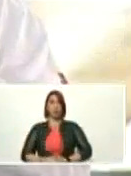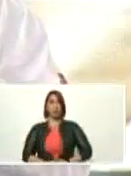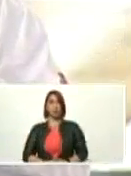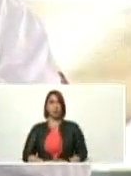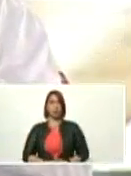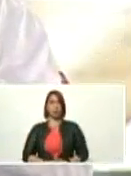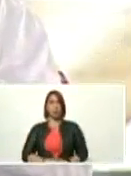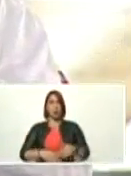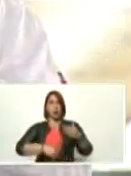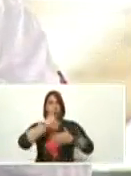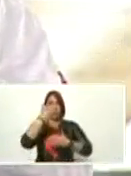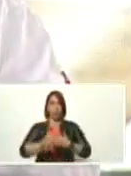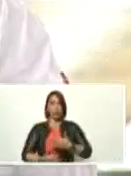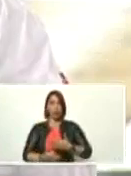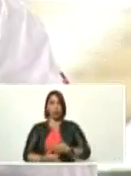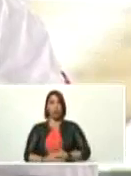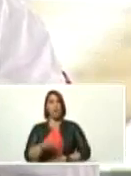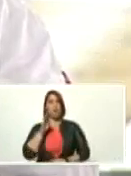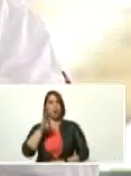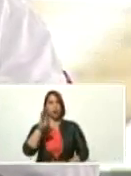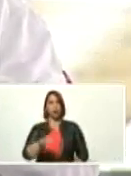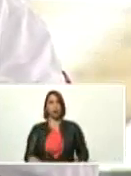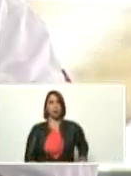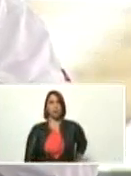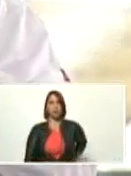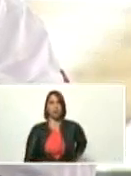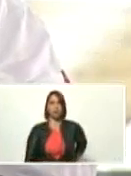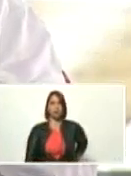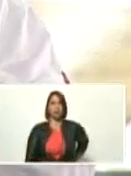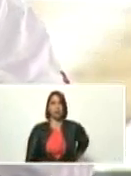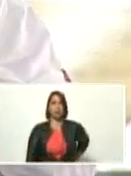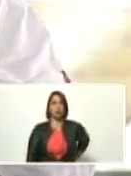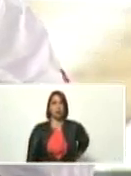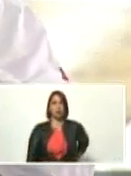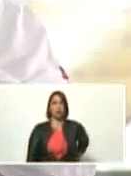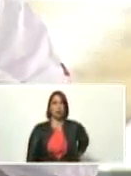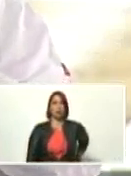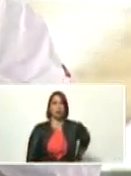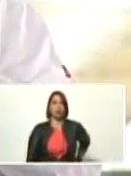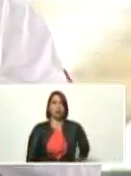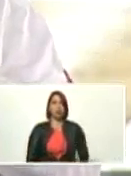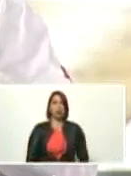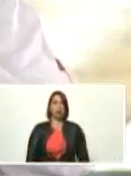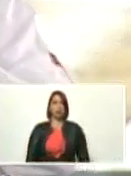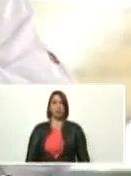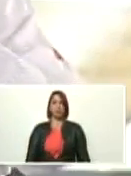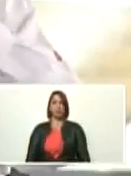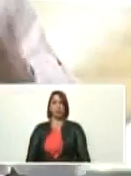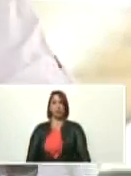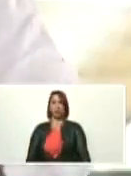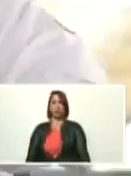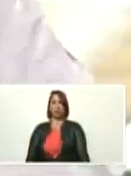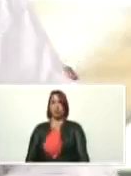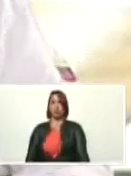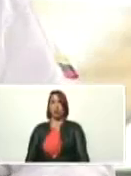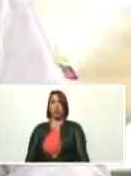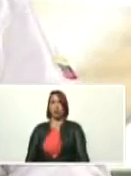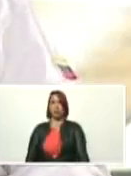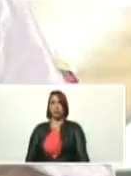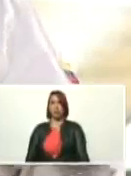de los proyectos futuros, de la visión hacia el horizonte y la